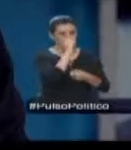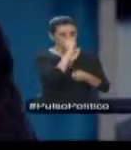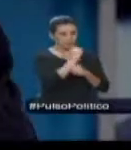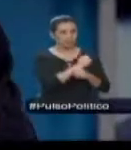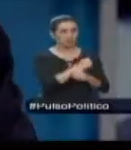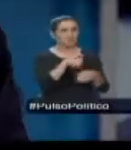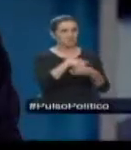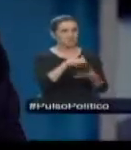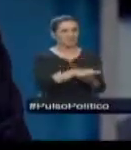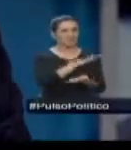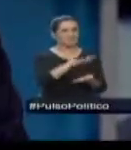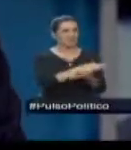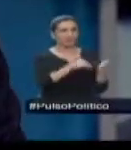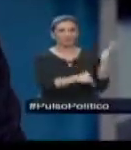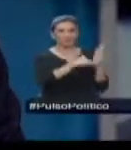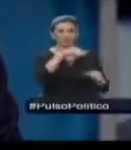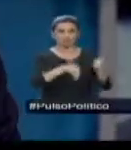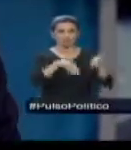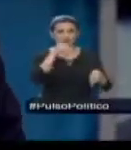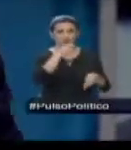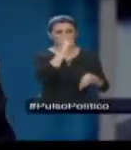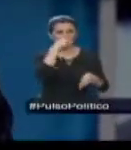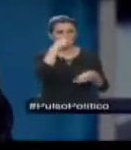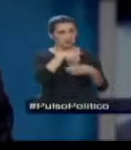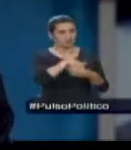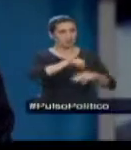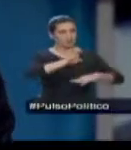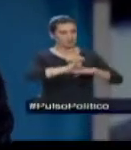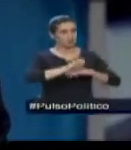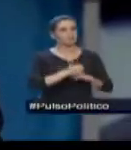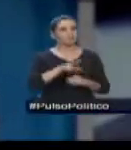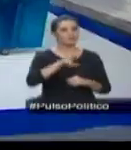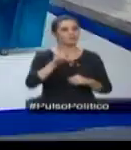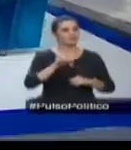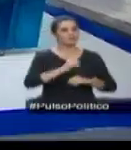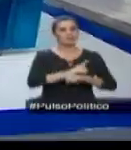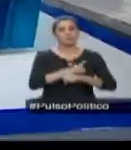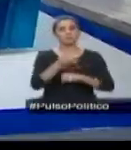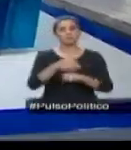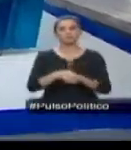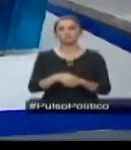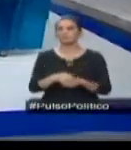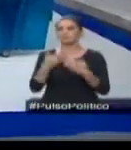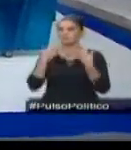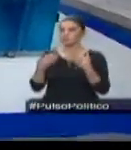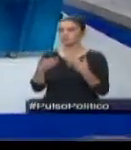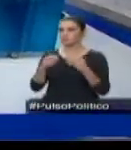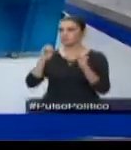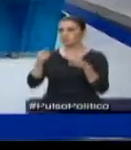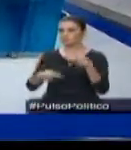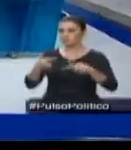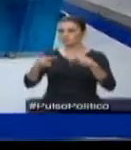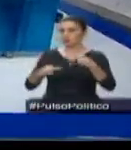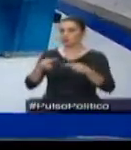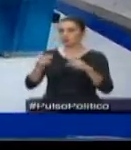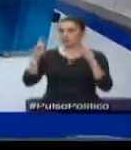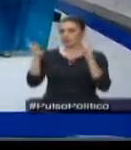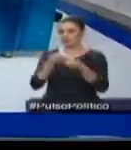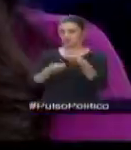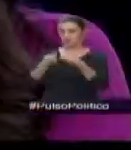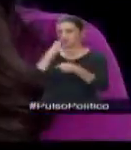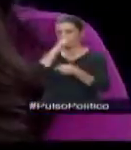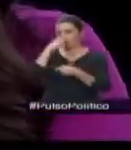el consumo de drogas en el ecuador gracias está que le 30 segundos de contrarréplica bueno podemos debatir el tema del microtráfico